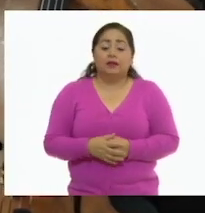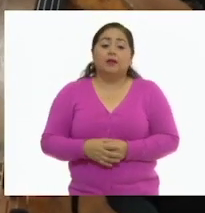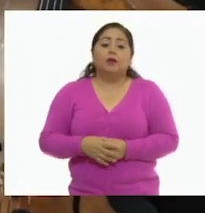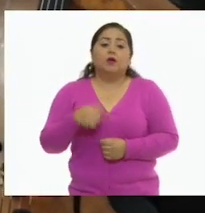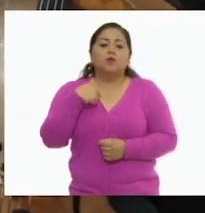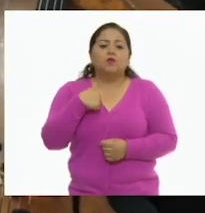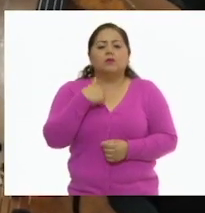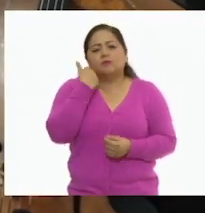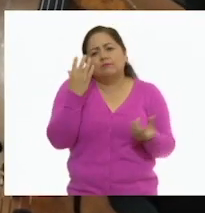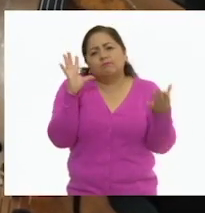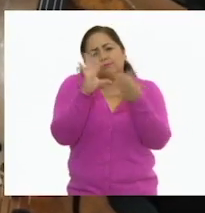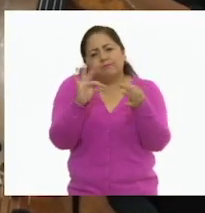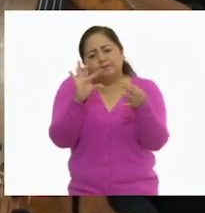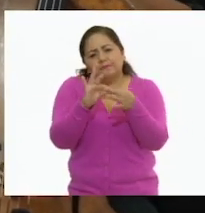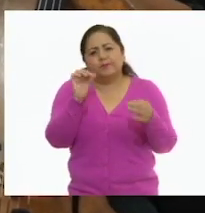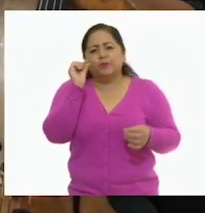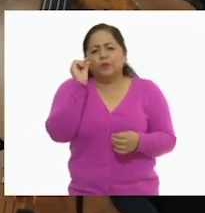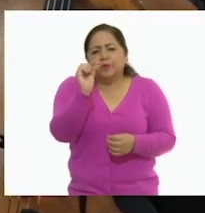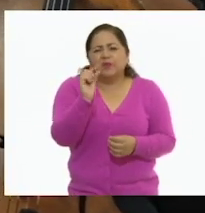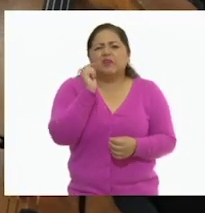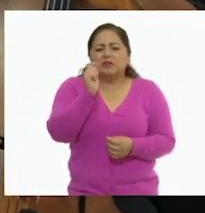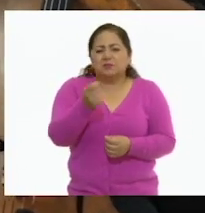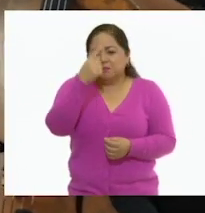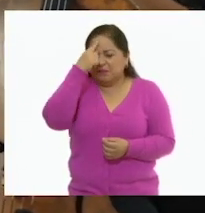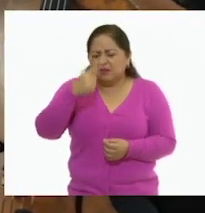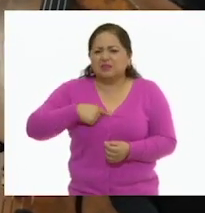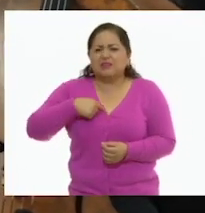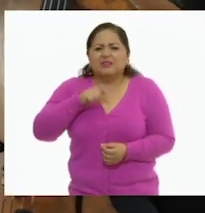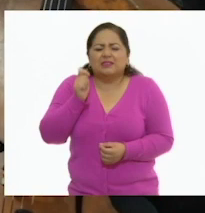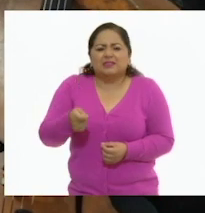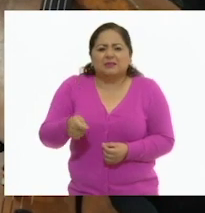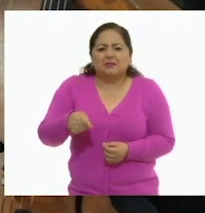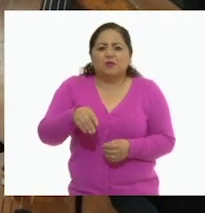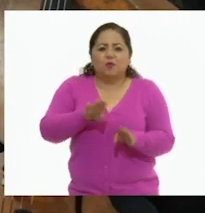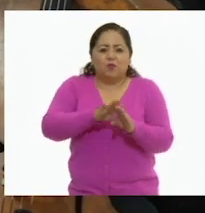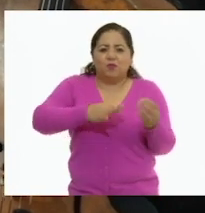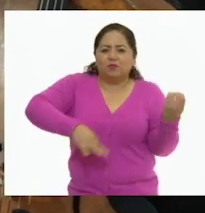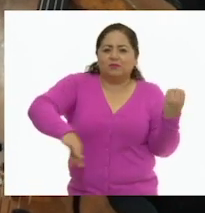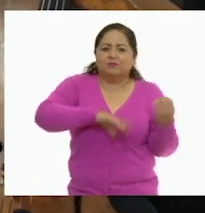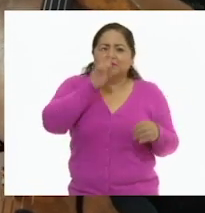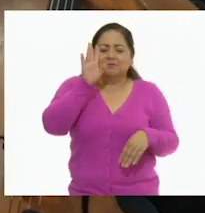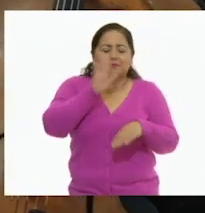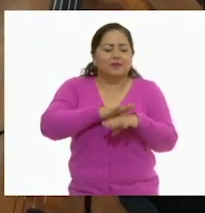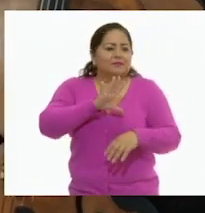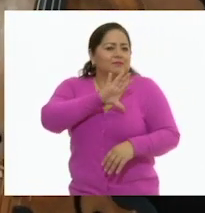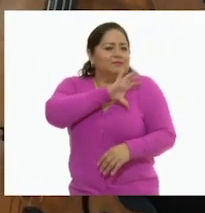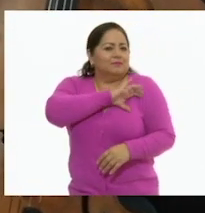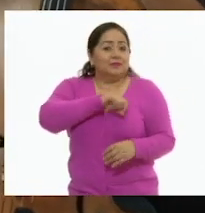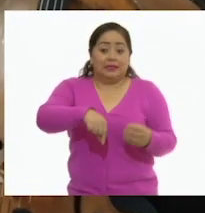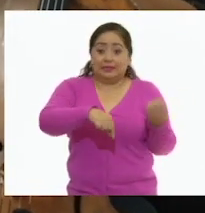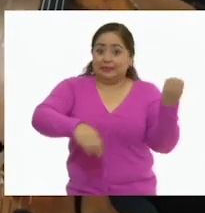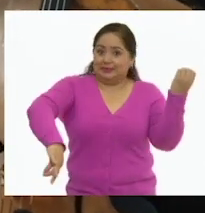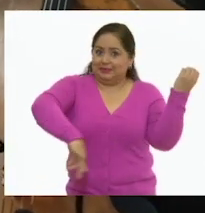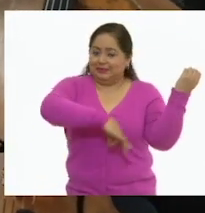Bueno, les voy a hablar un poco acerca de lo que es para mí mi instrumento favorito. Es el